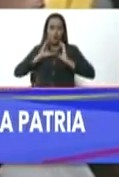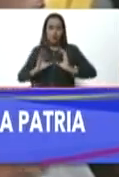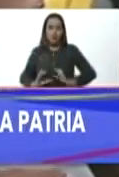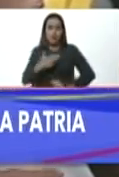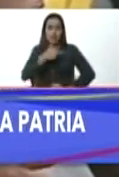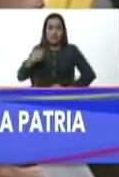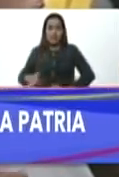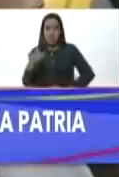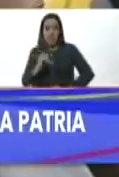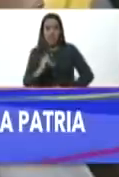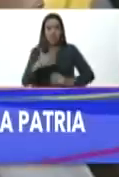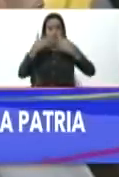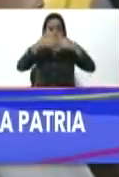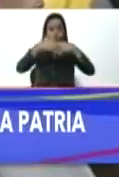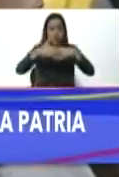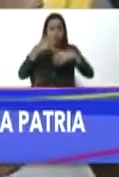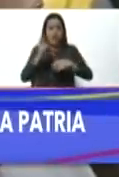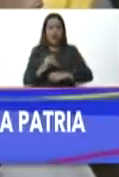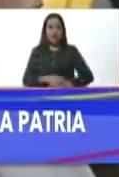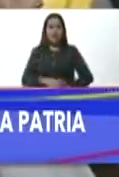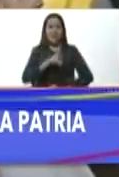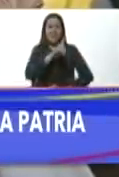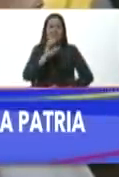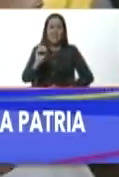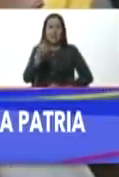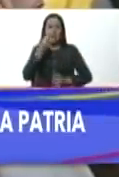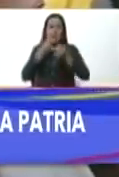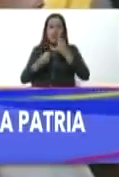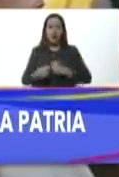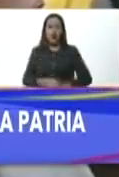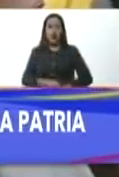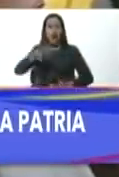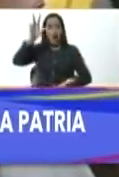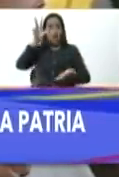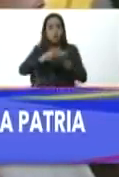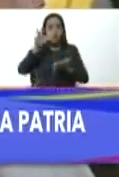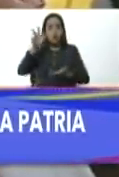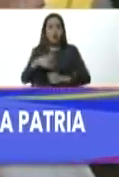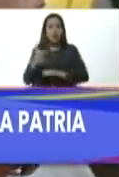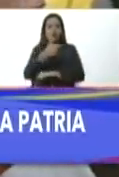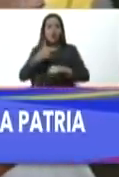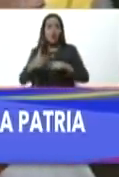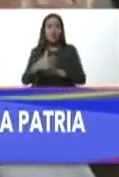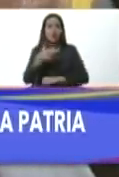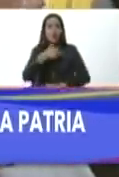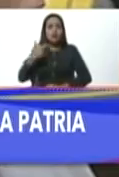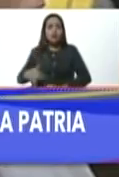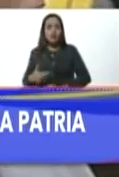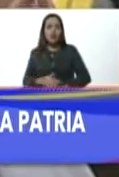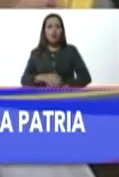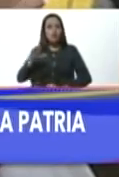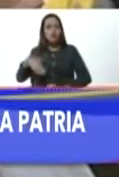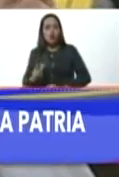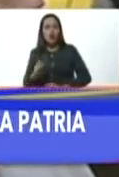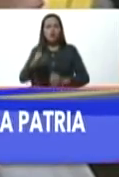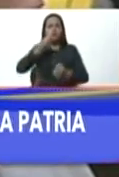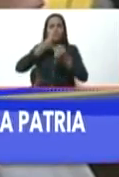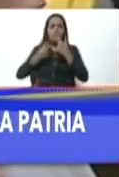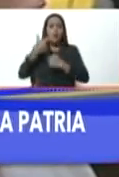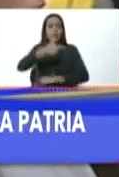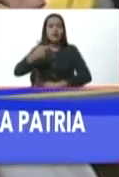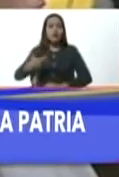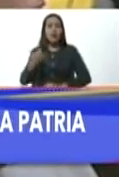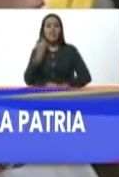tenemos una planta y está entre los 10 medicamentos que el gobierno chino ha aprobado para el tratamiento a los pacientes enfermos de